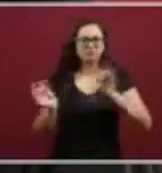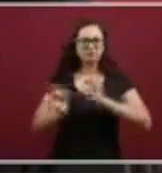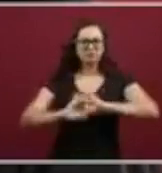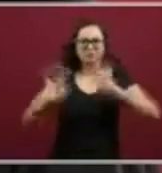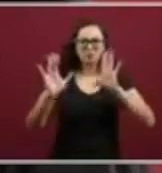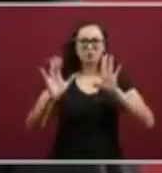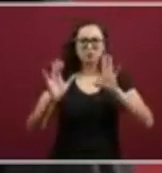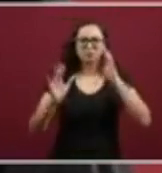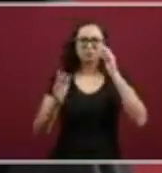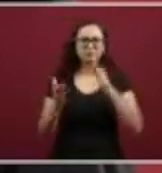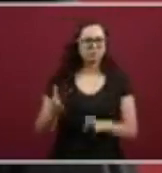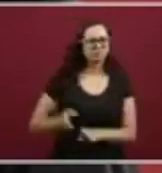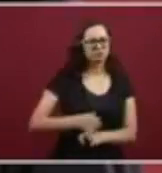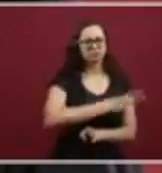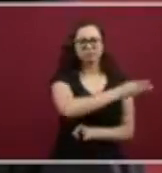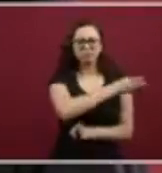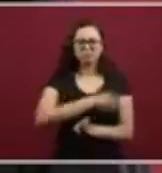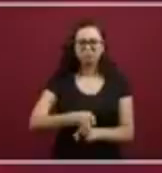los últimos tiempos,